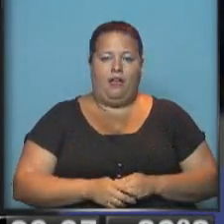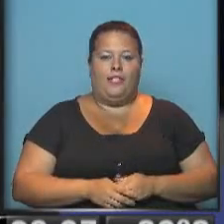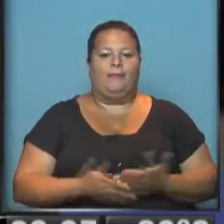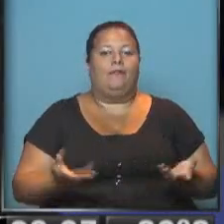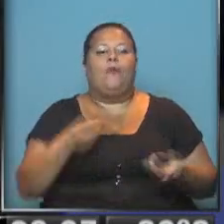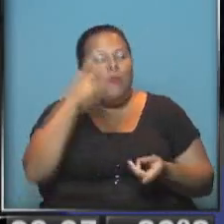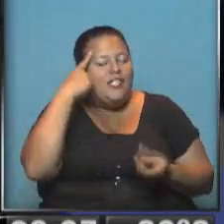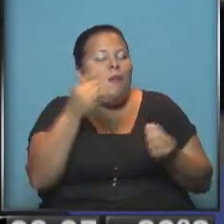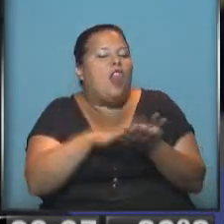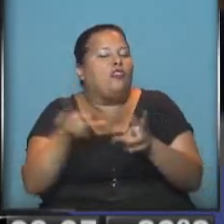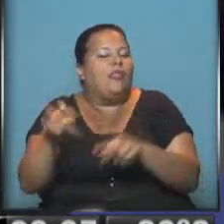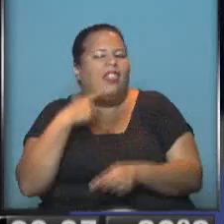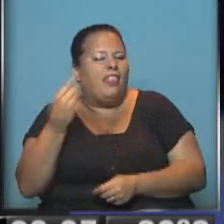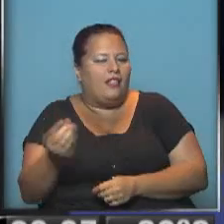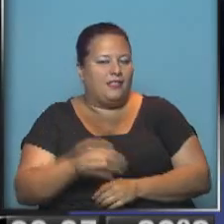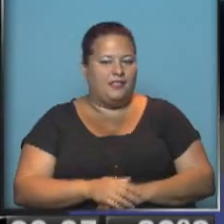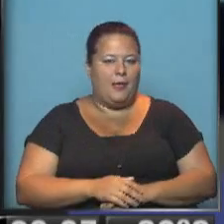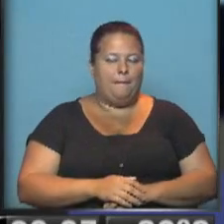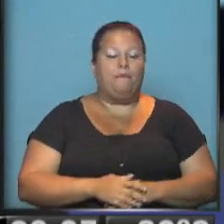¿Cuál es tu comentario de eso? Bueno,